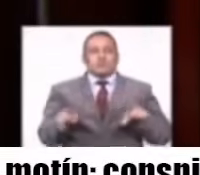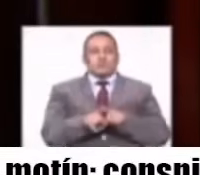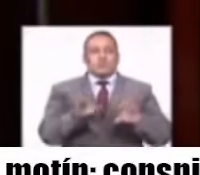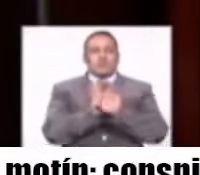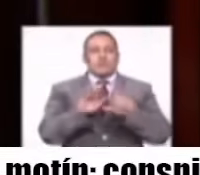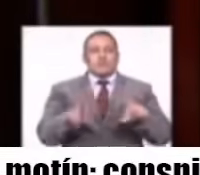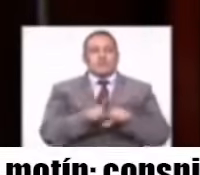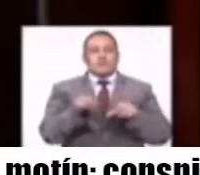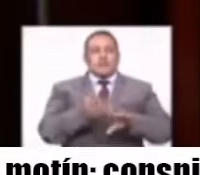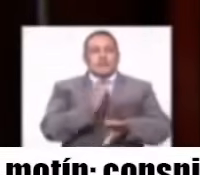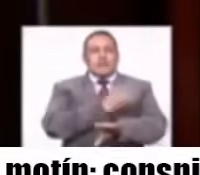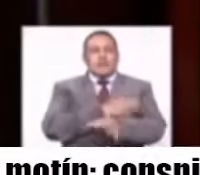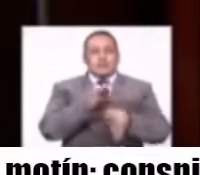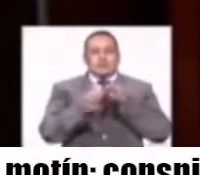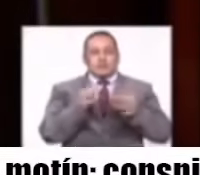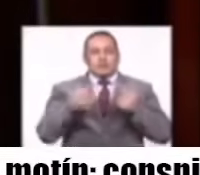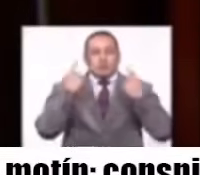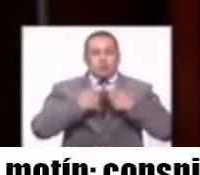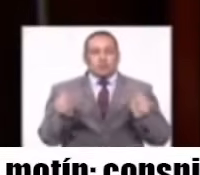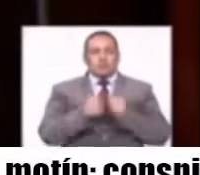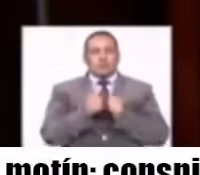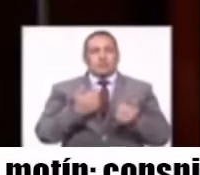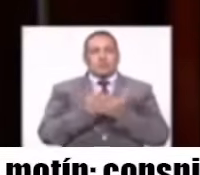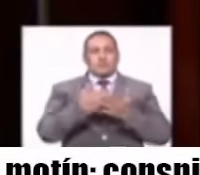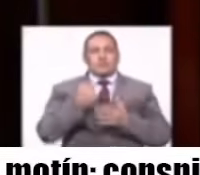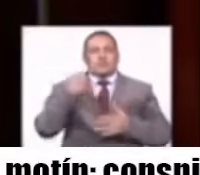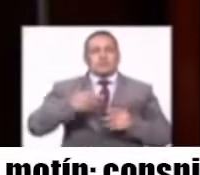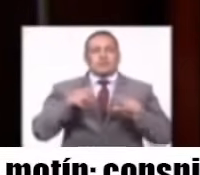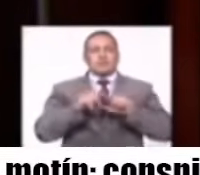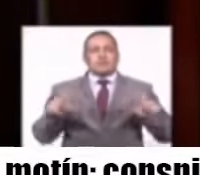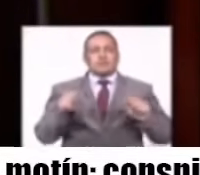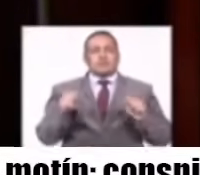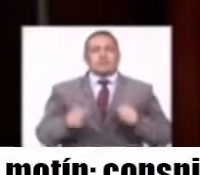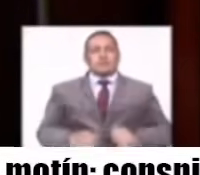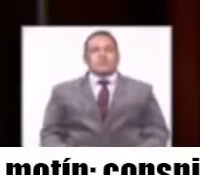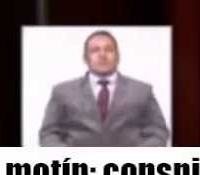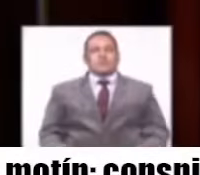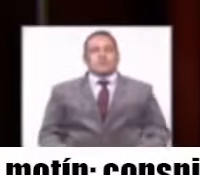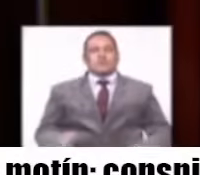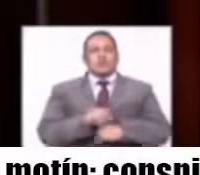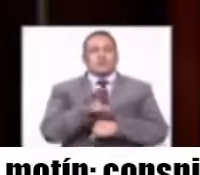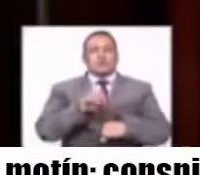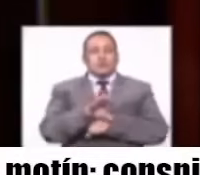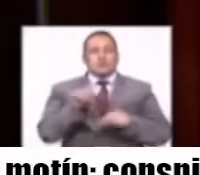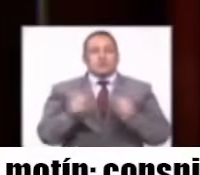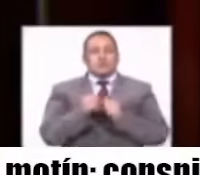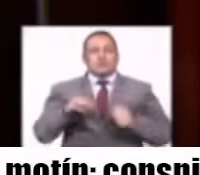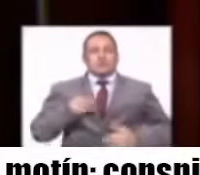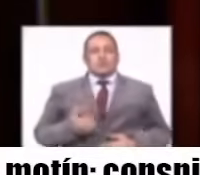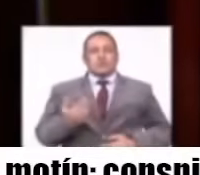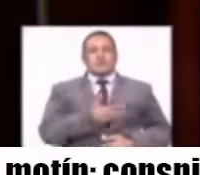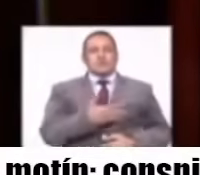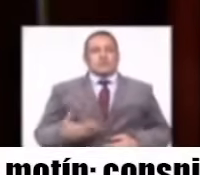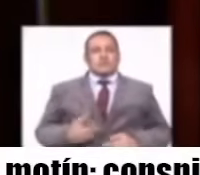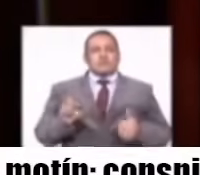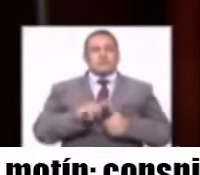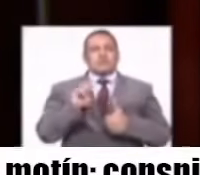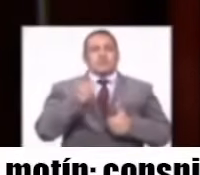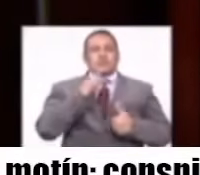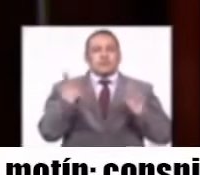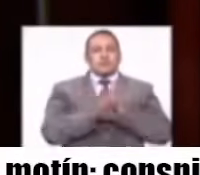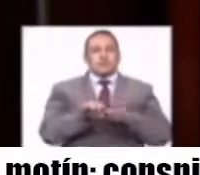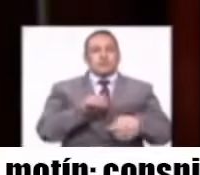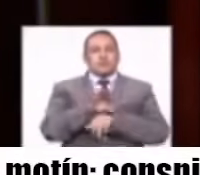constitucionales mencionados en la conclusión segunda del presente informe. Recomendaciones, señor presidente. Primera,